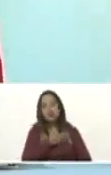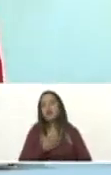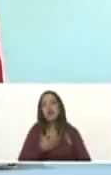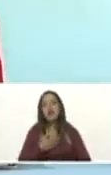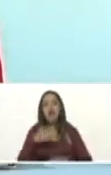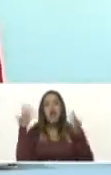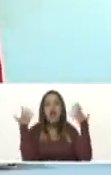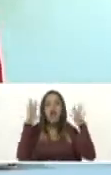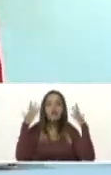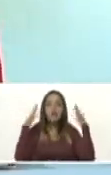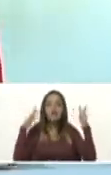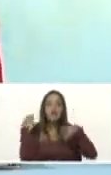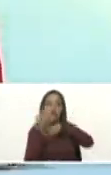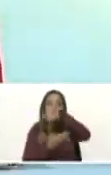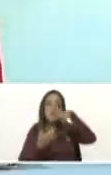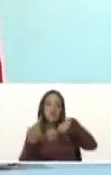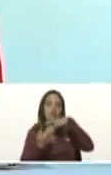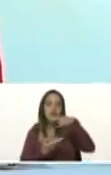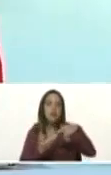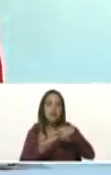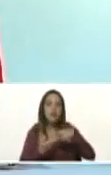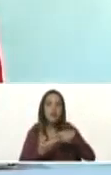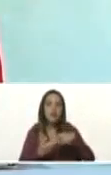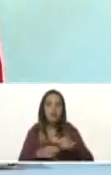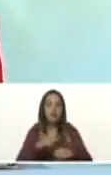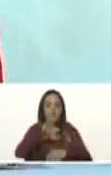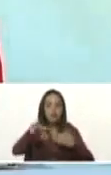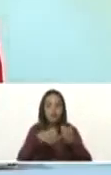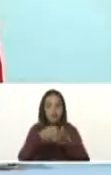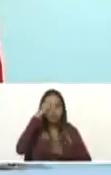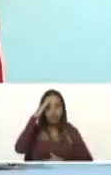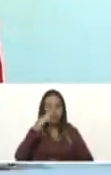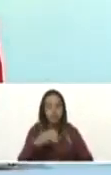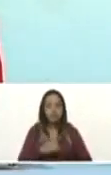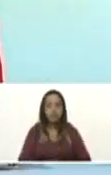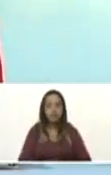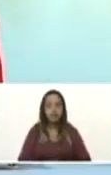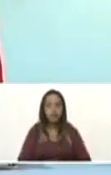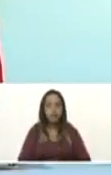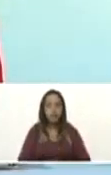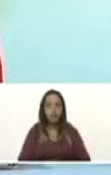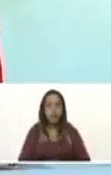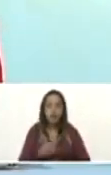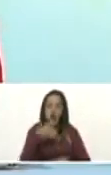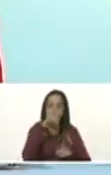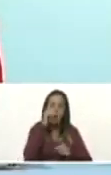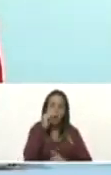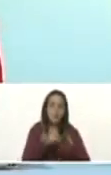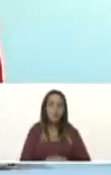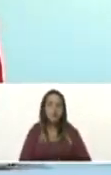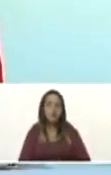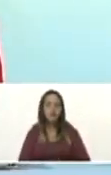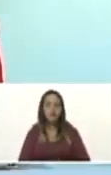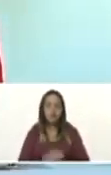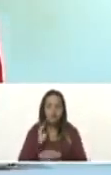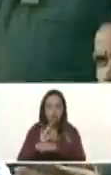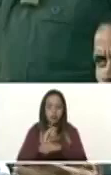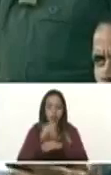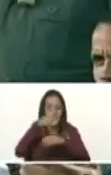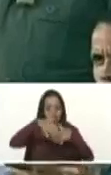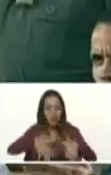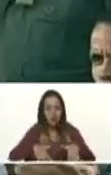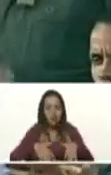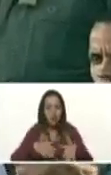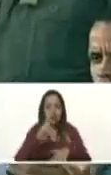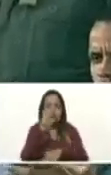aplauso revolucionario a nuestra Fuerza Armada, al almirante William Serantes Pinto, comandante de la Red y Guayana.